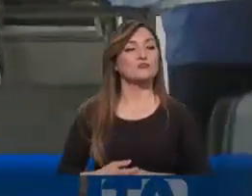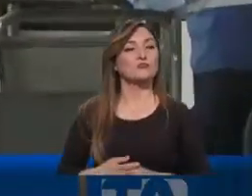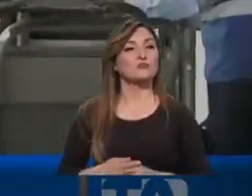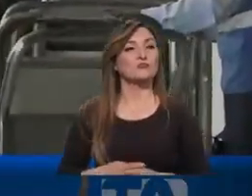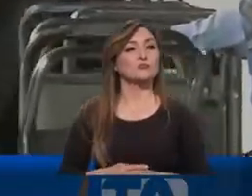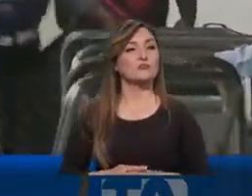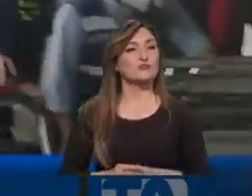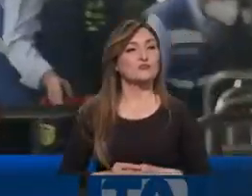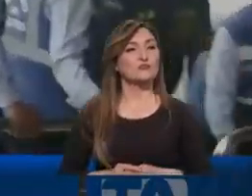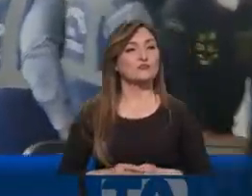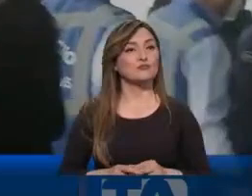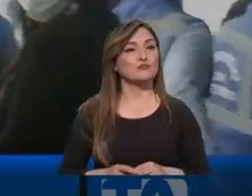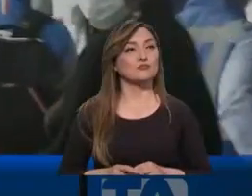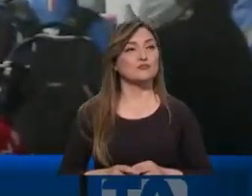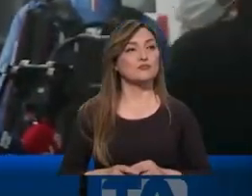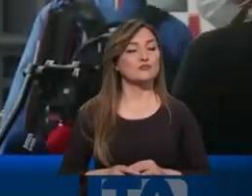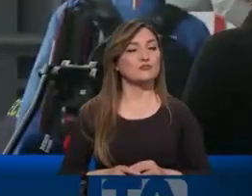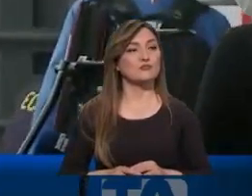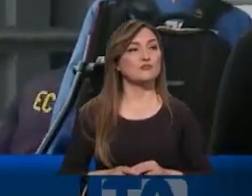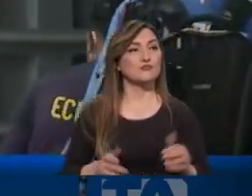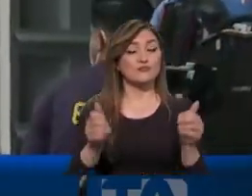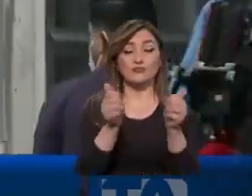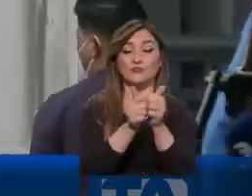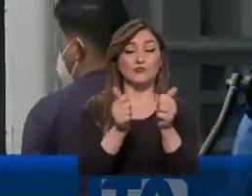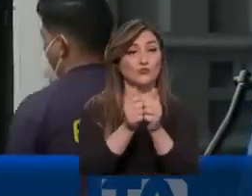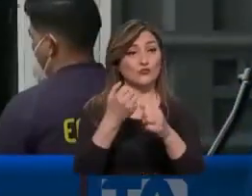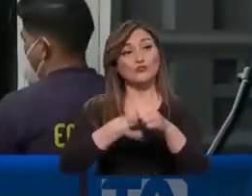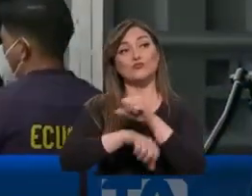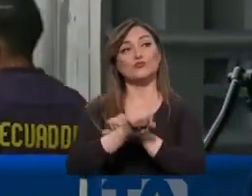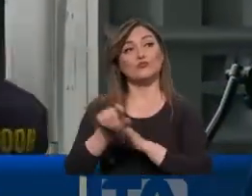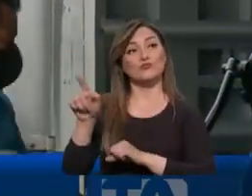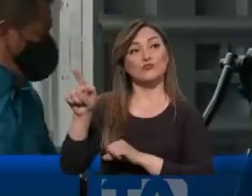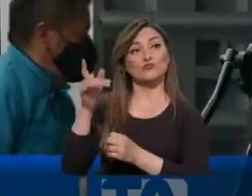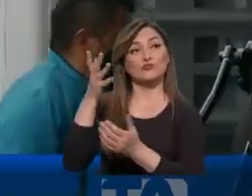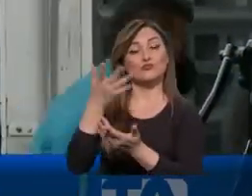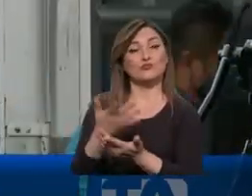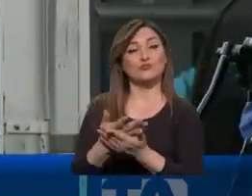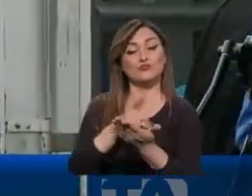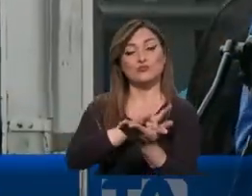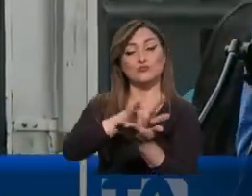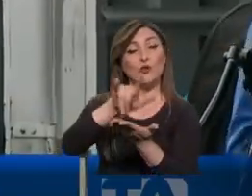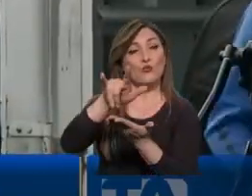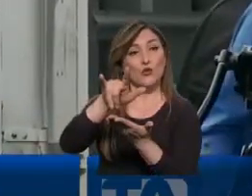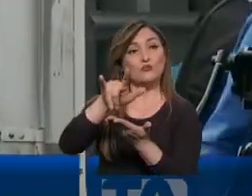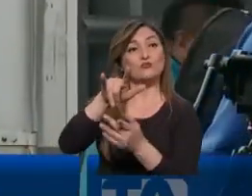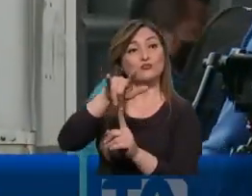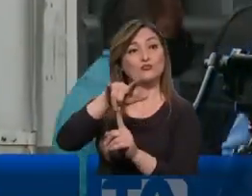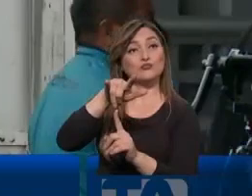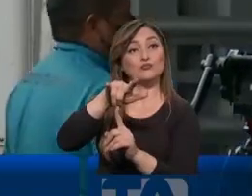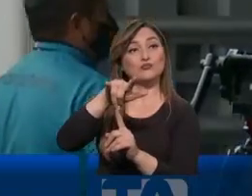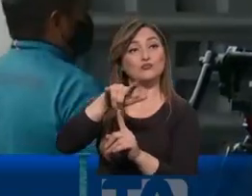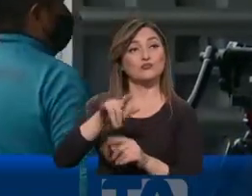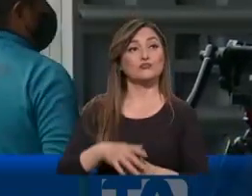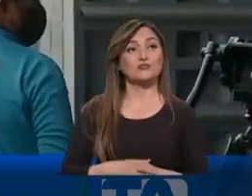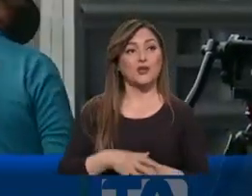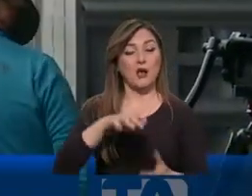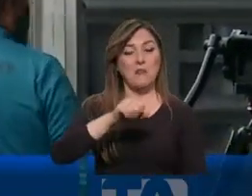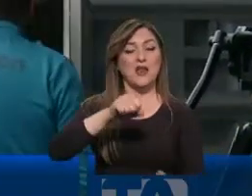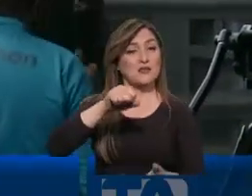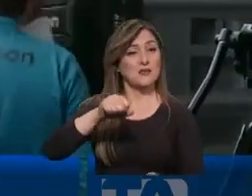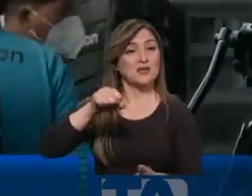gente de la selección ecuatoriana de fútbol que va llegando acá al aeropuerto de Tabela. Son muchas